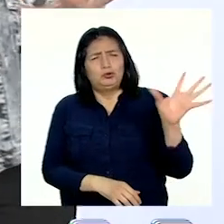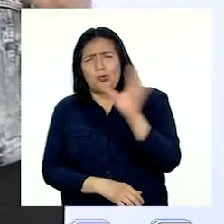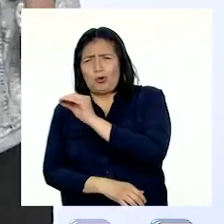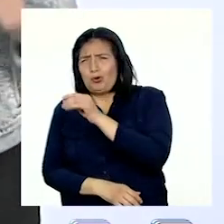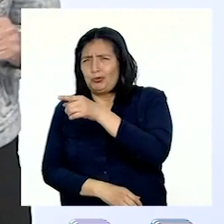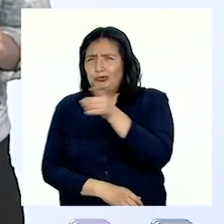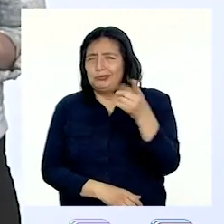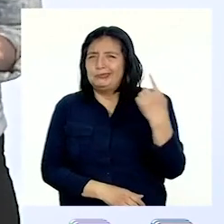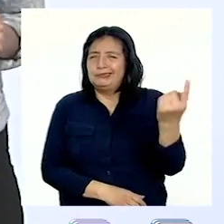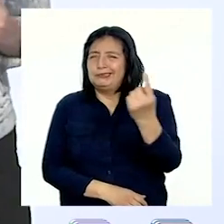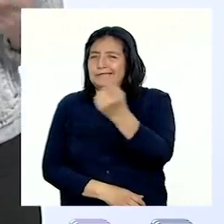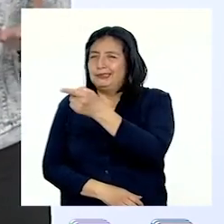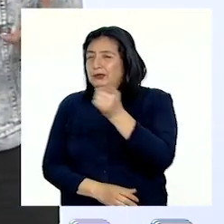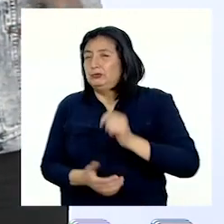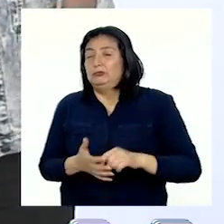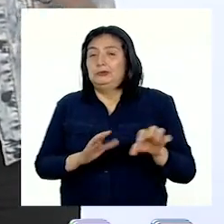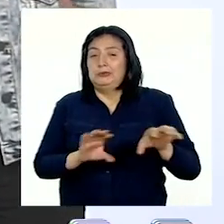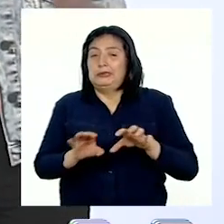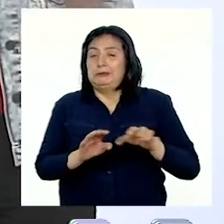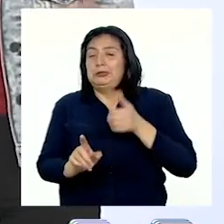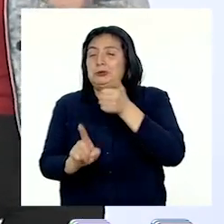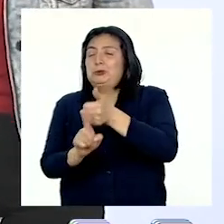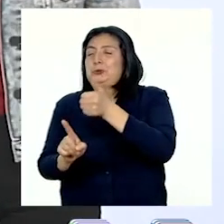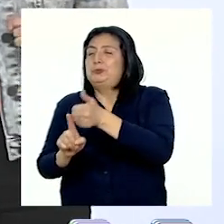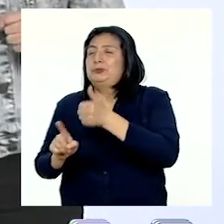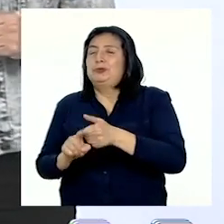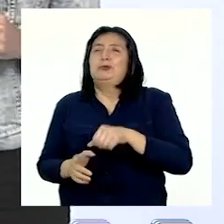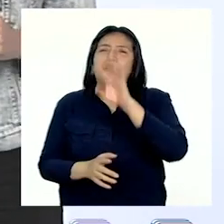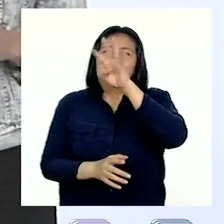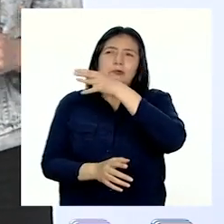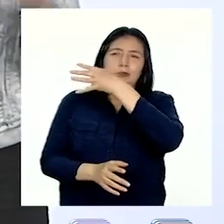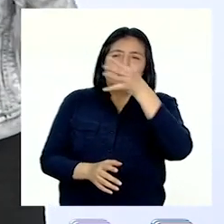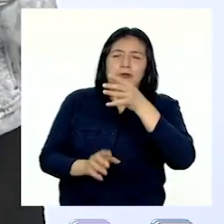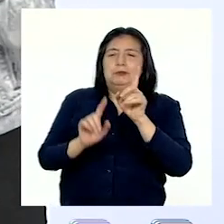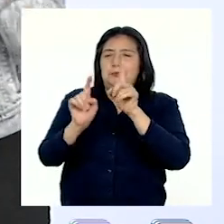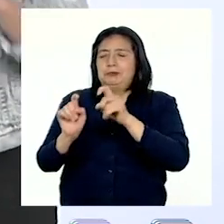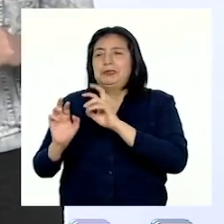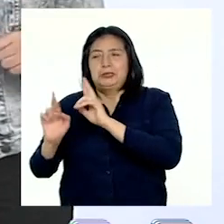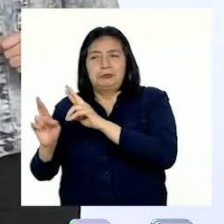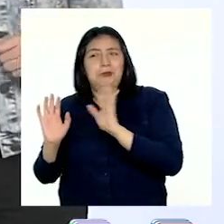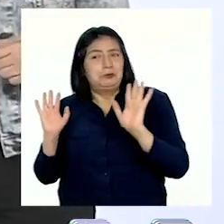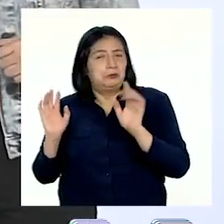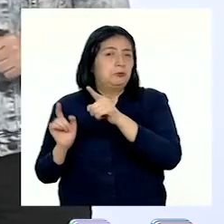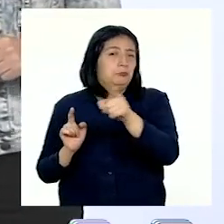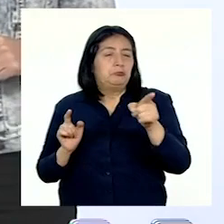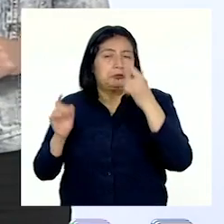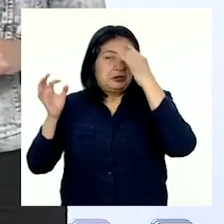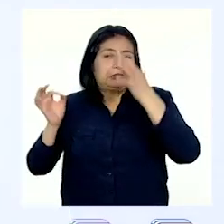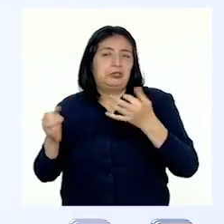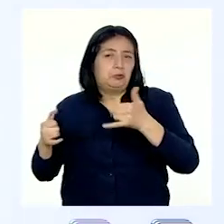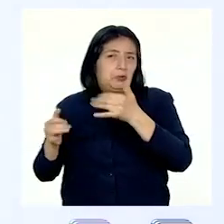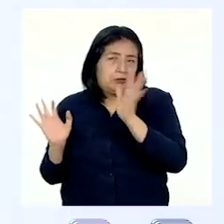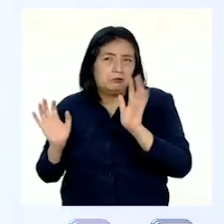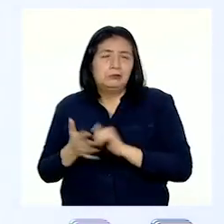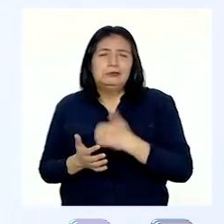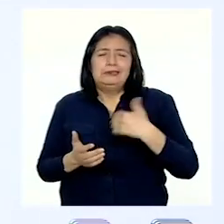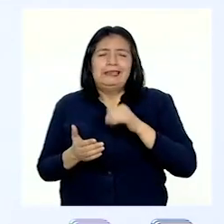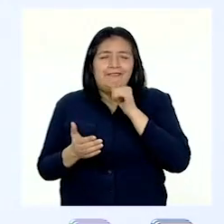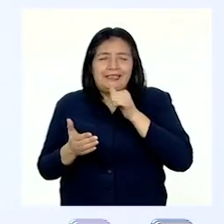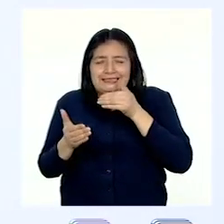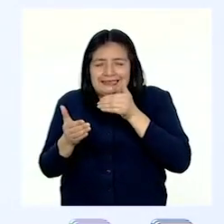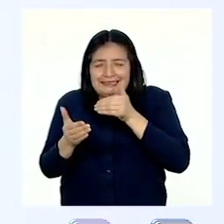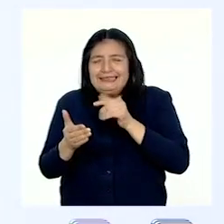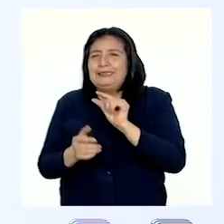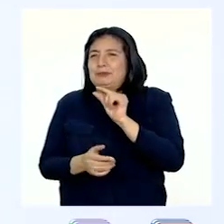todo esto, cada uno de ustedes debe elaborar su propio cuadro de preguntas y respuestas según el juego que decida hacer. Ya falta muy